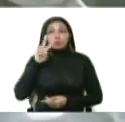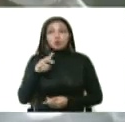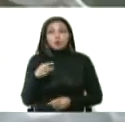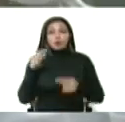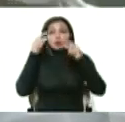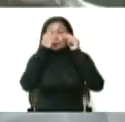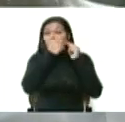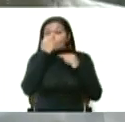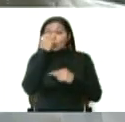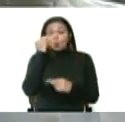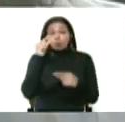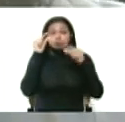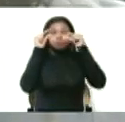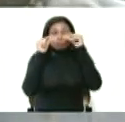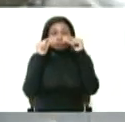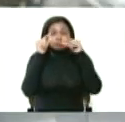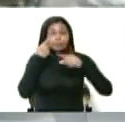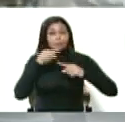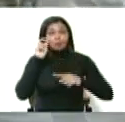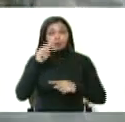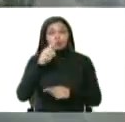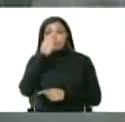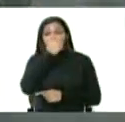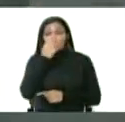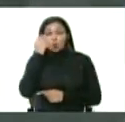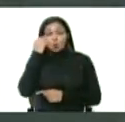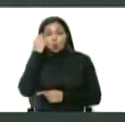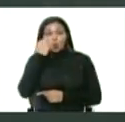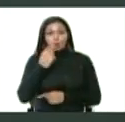ojos. Pero veo sus ojos